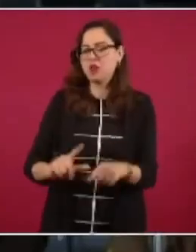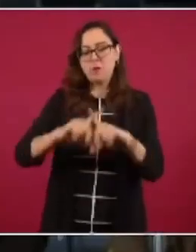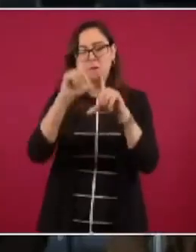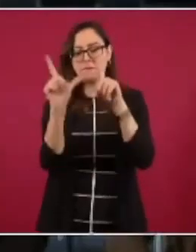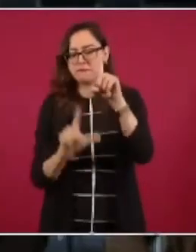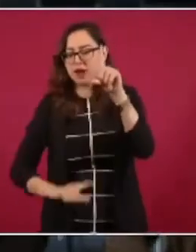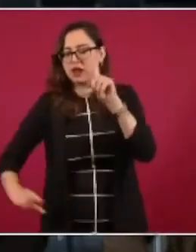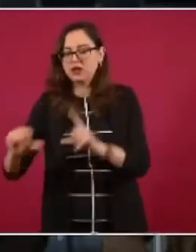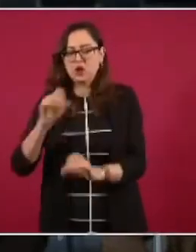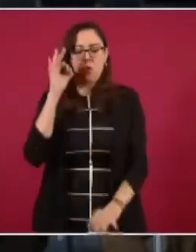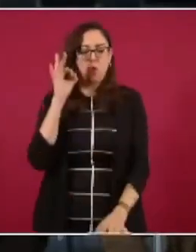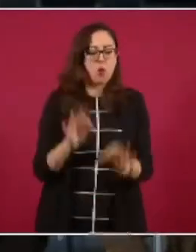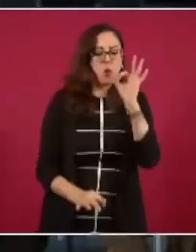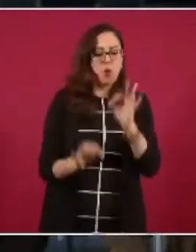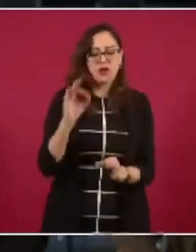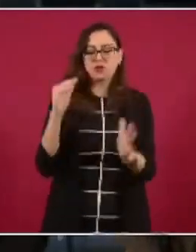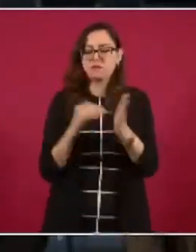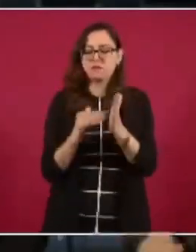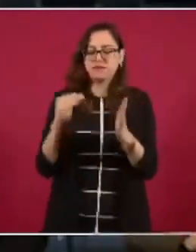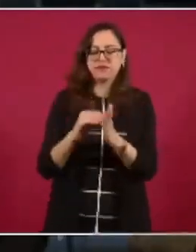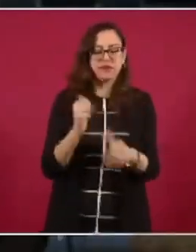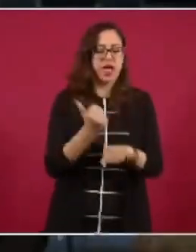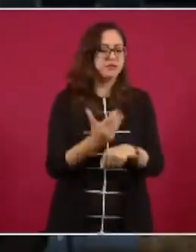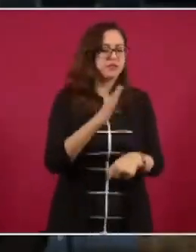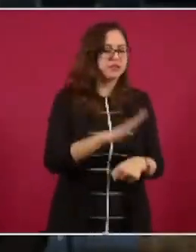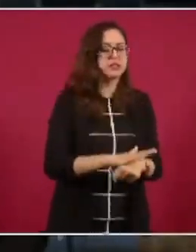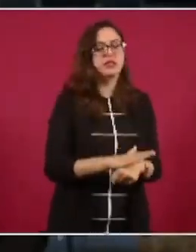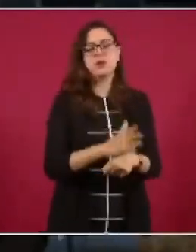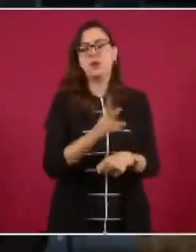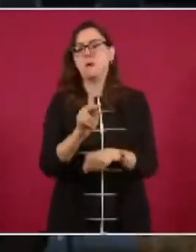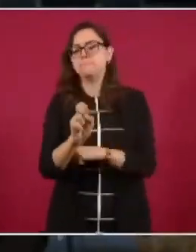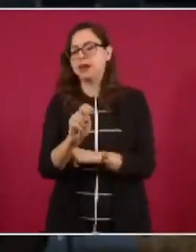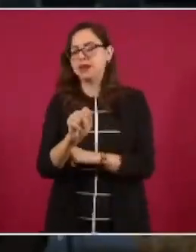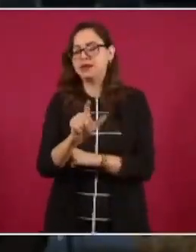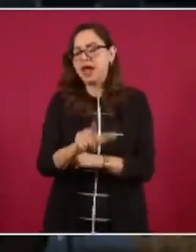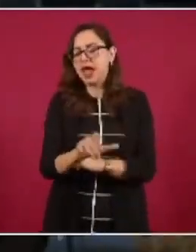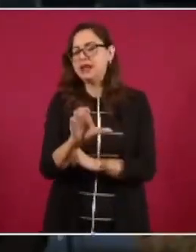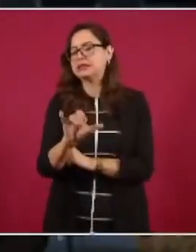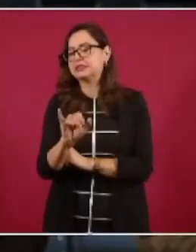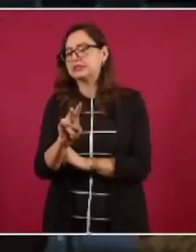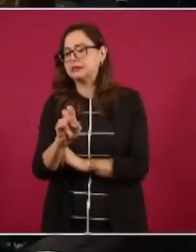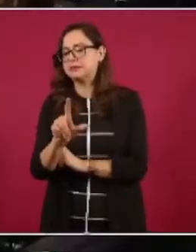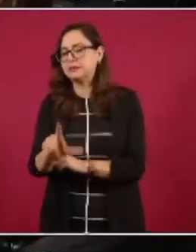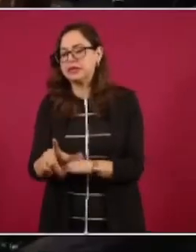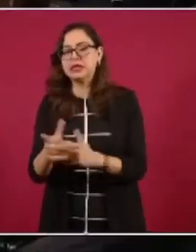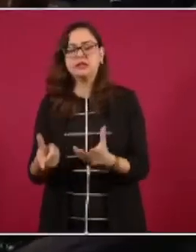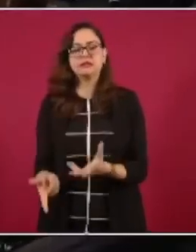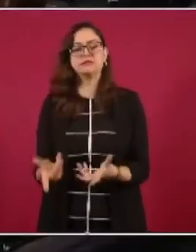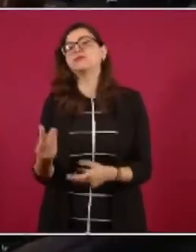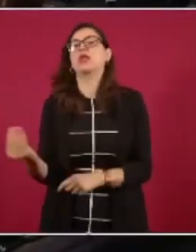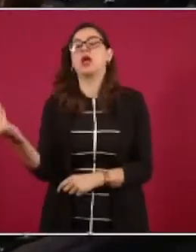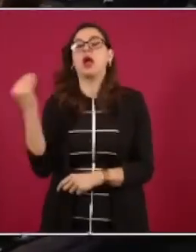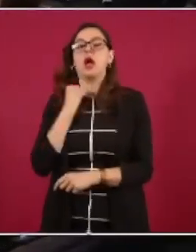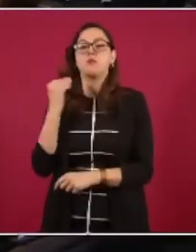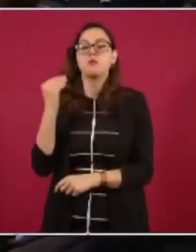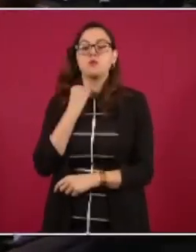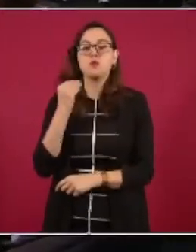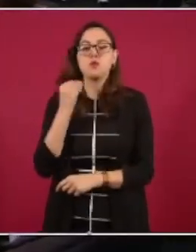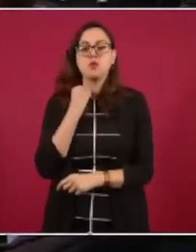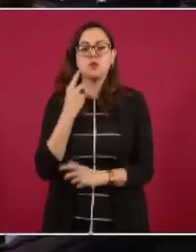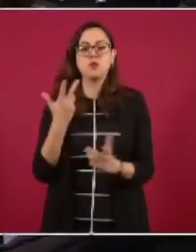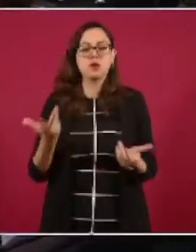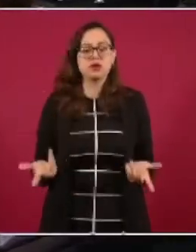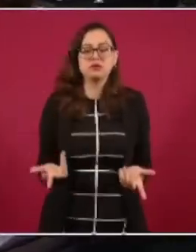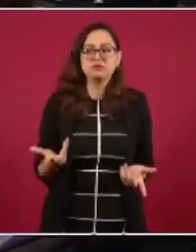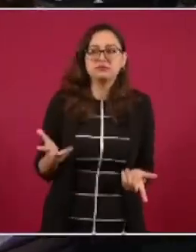administrativos, penales, civiles, en donde los abogados y las partes no saben cómo